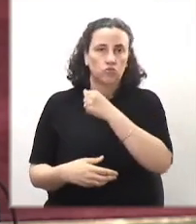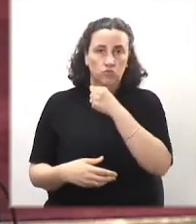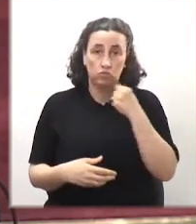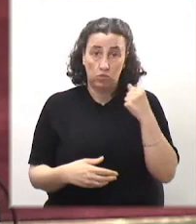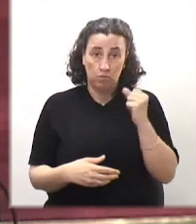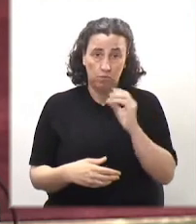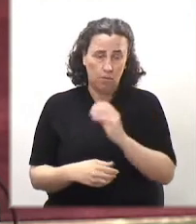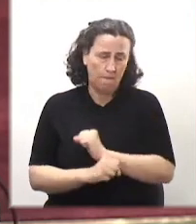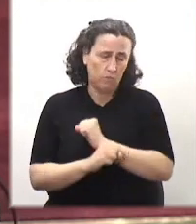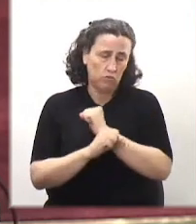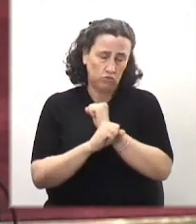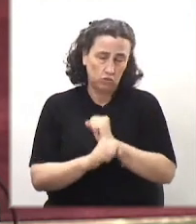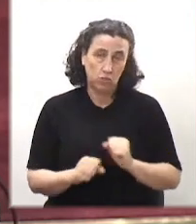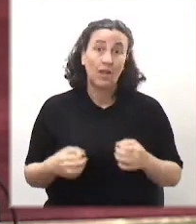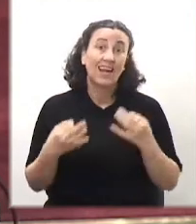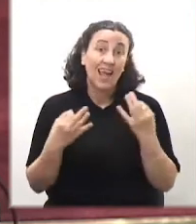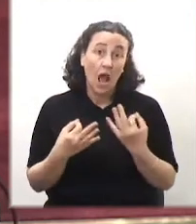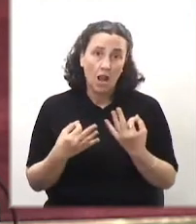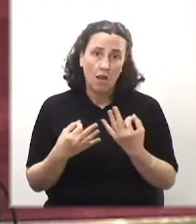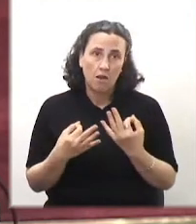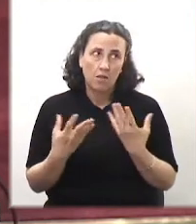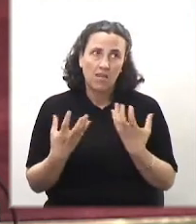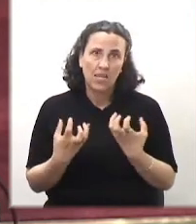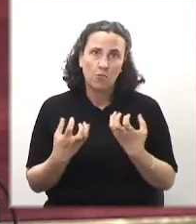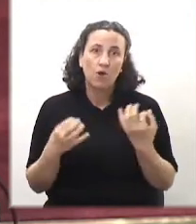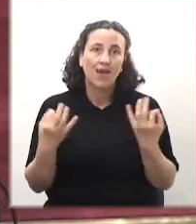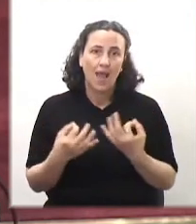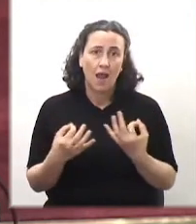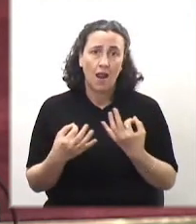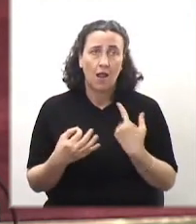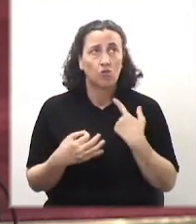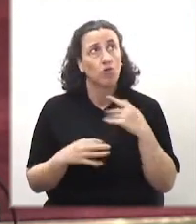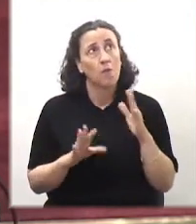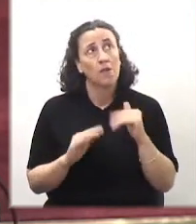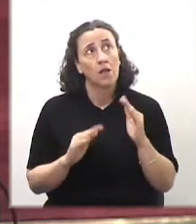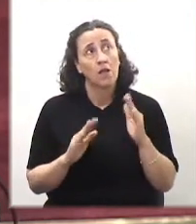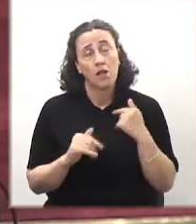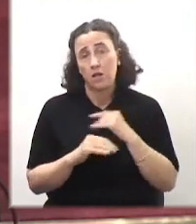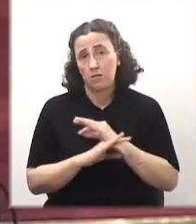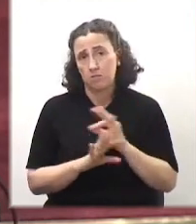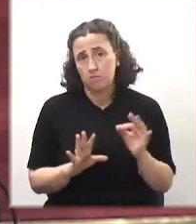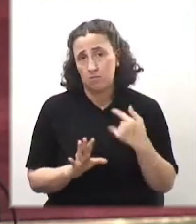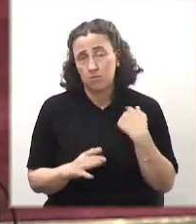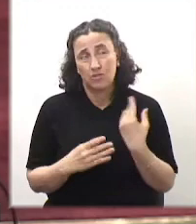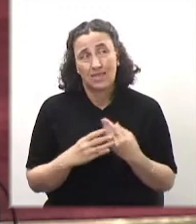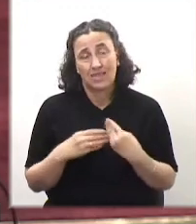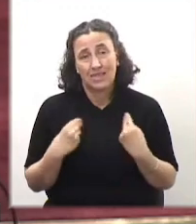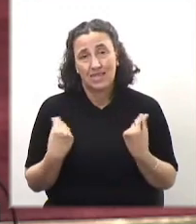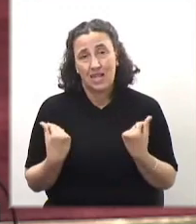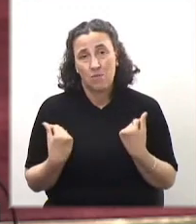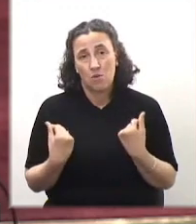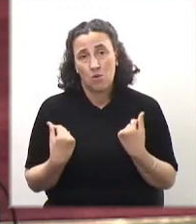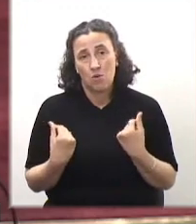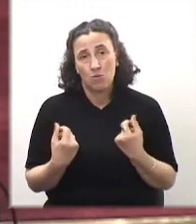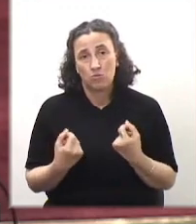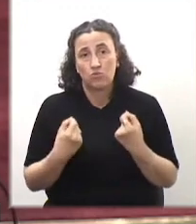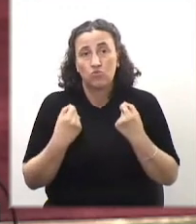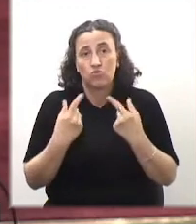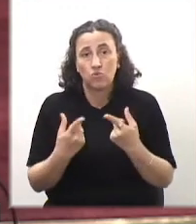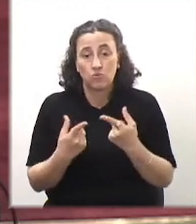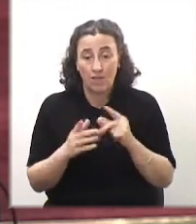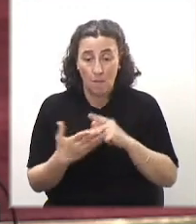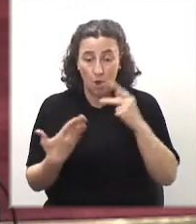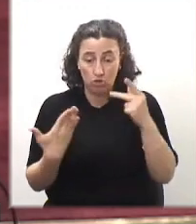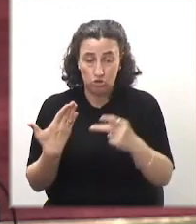solución, pero una solución real y tangible, no un saludo a la bandera, como sentimos nosotros puede llegar a ser